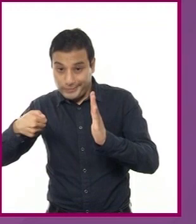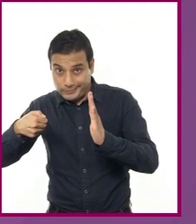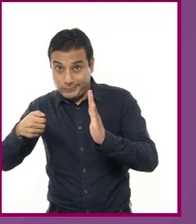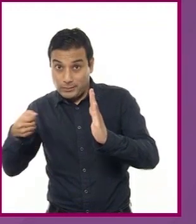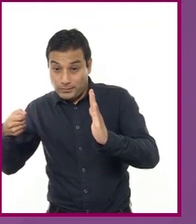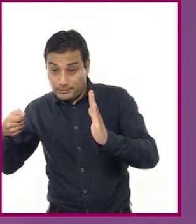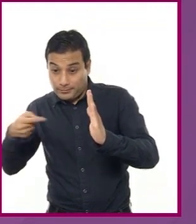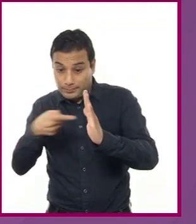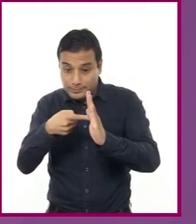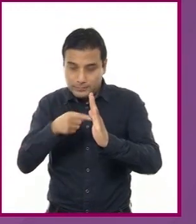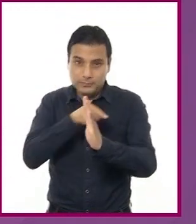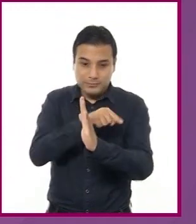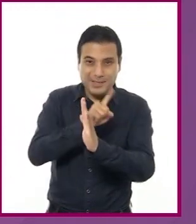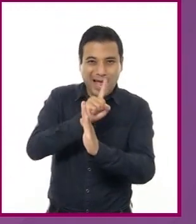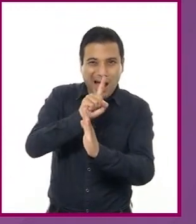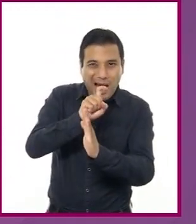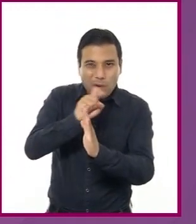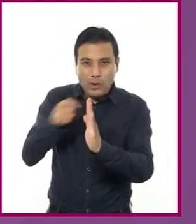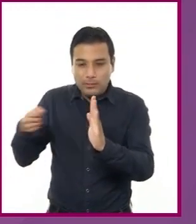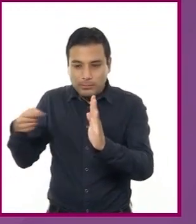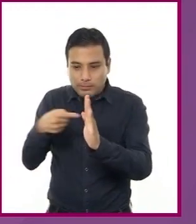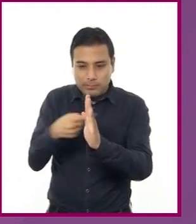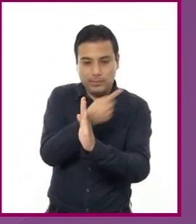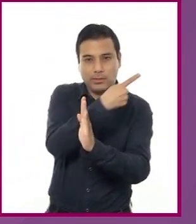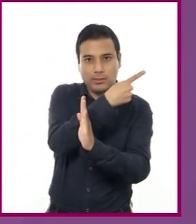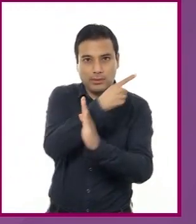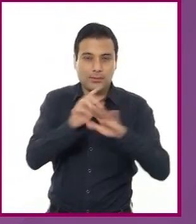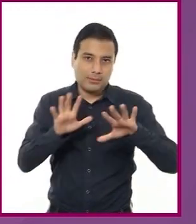densidades diferentes.